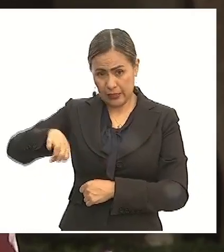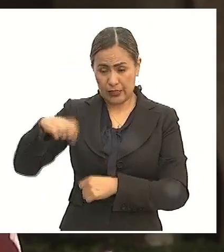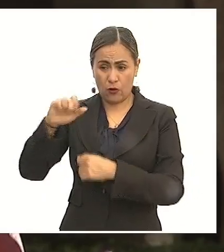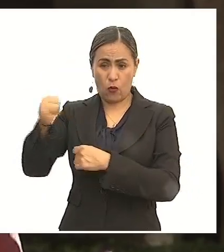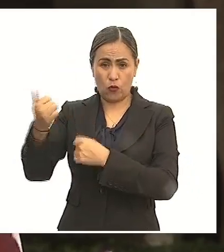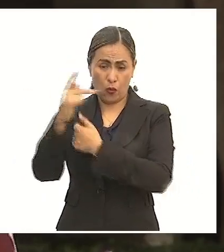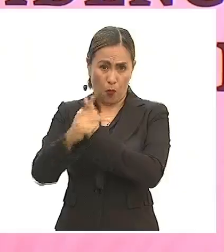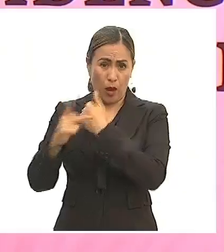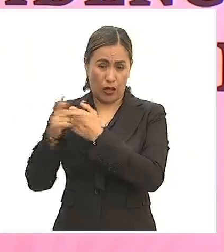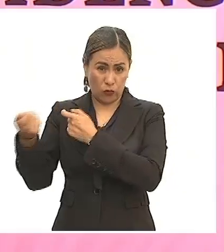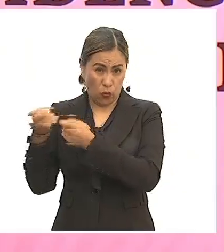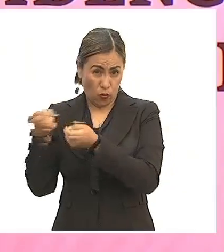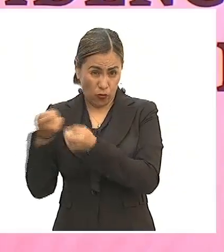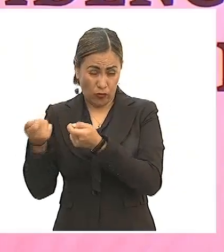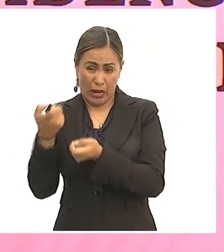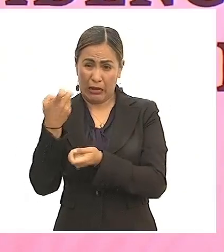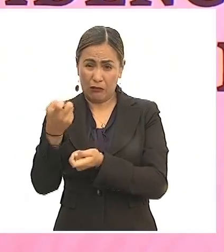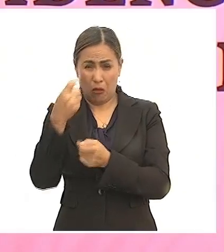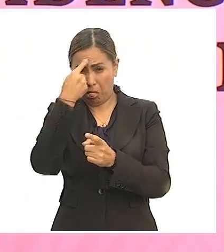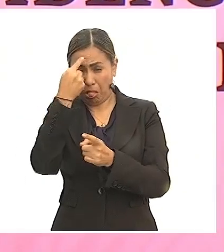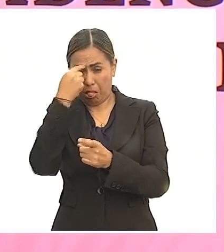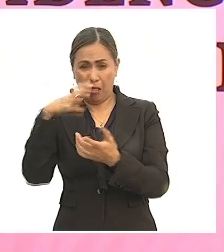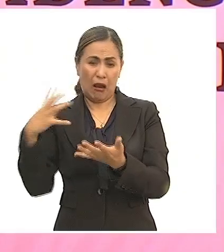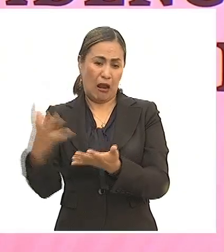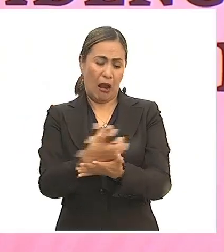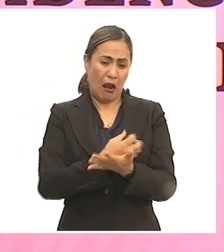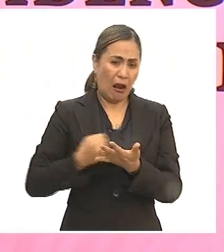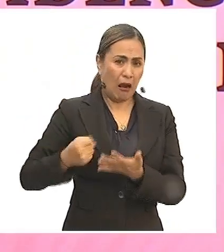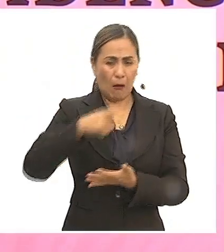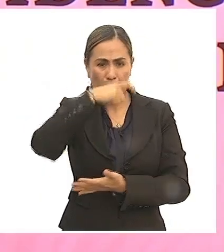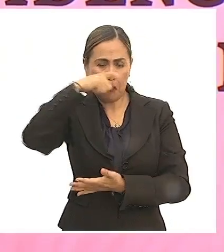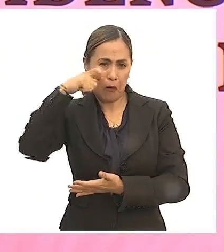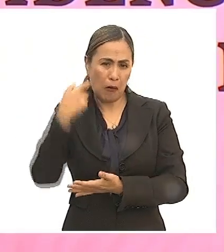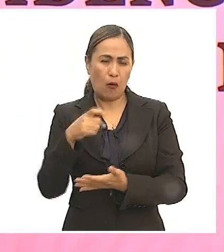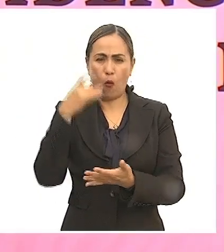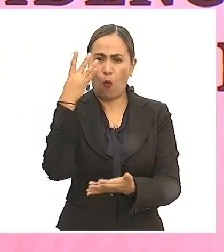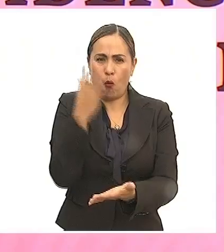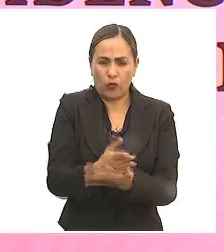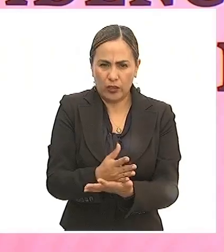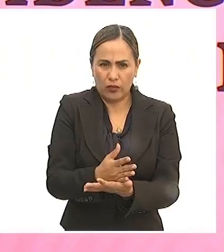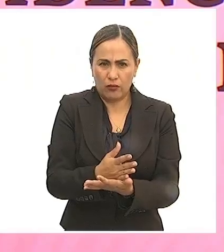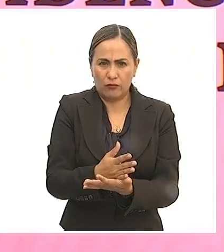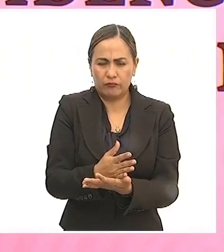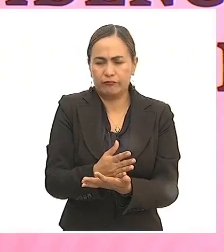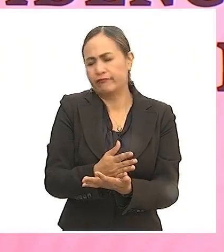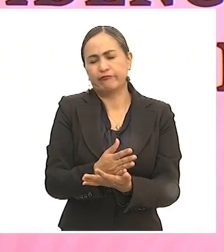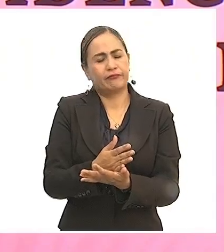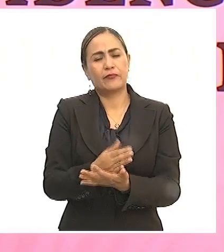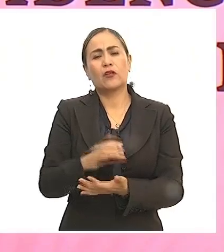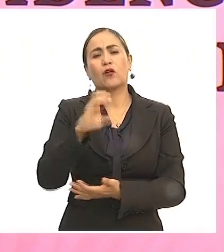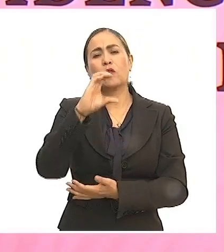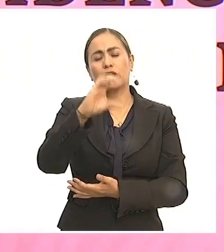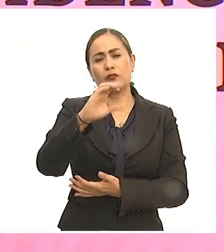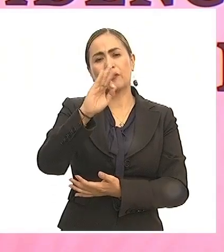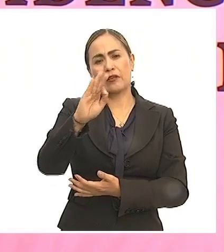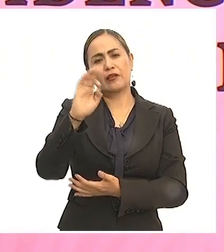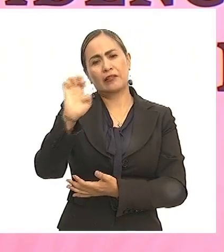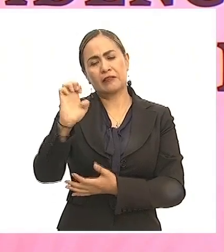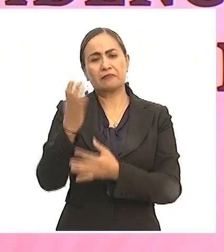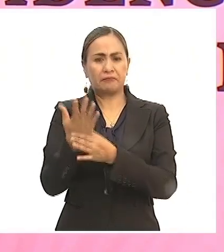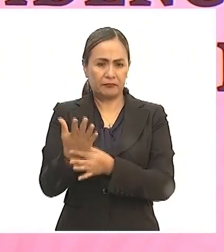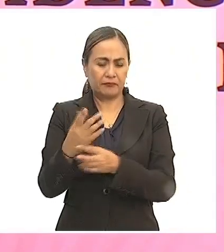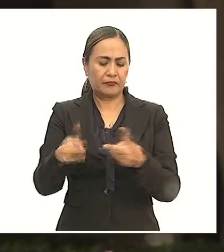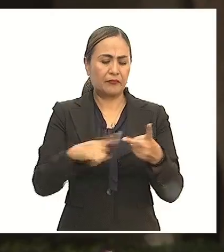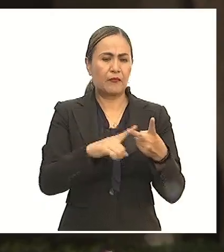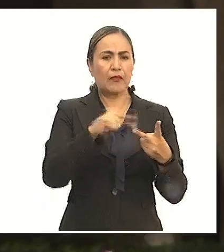objetivo principal es la ganancia y el lucro. En el caso de la Comisión Federal de Electricidad y